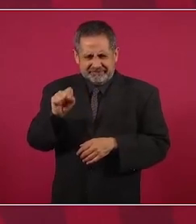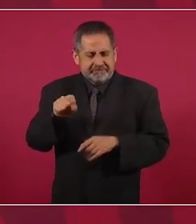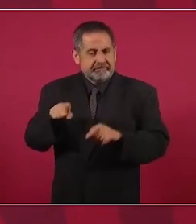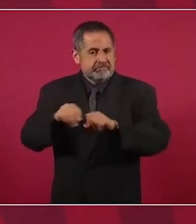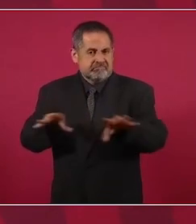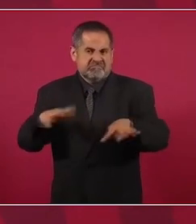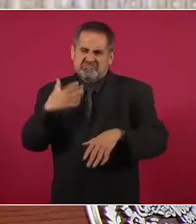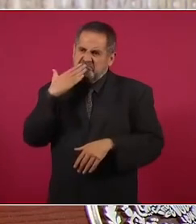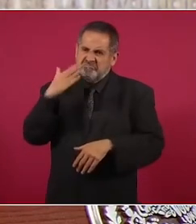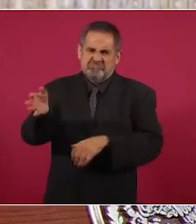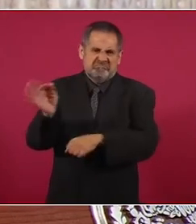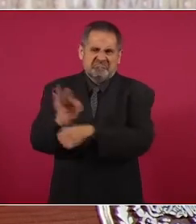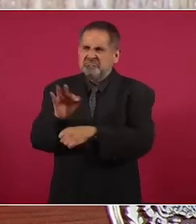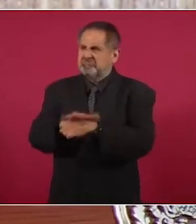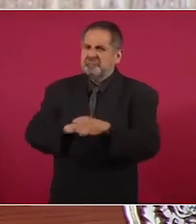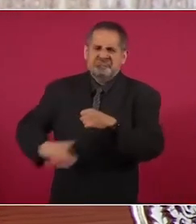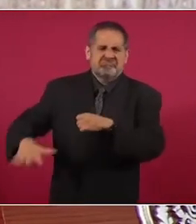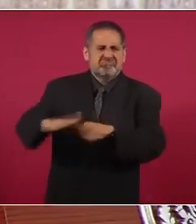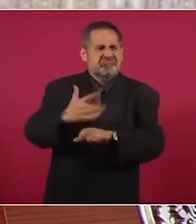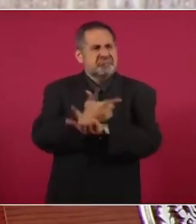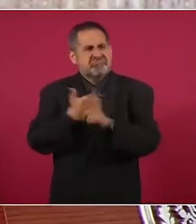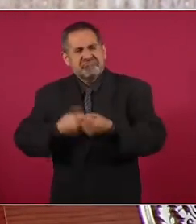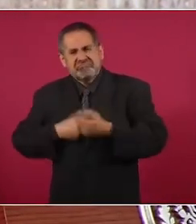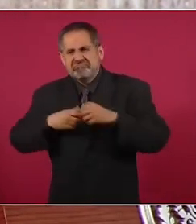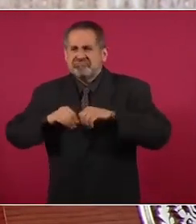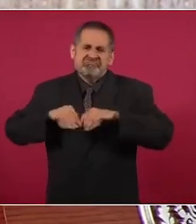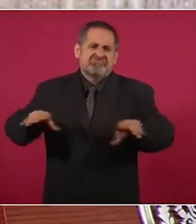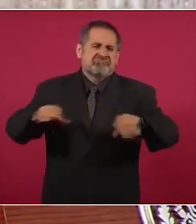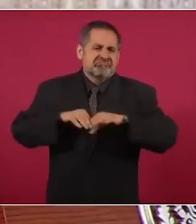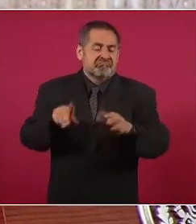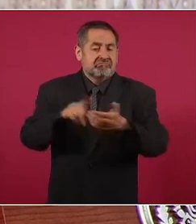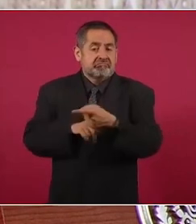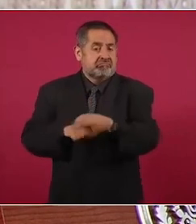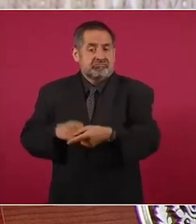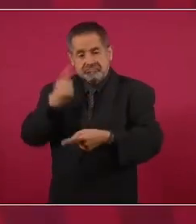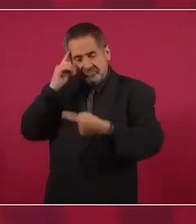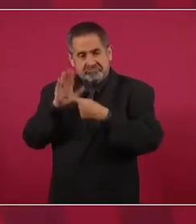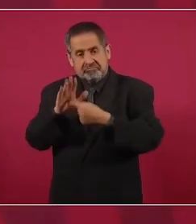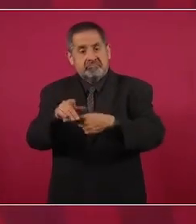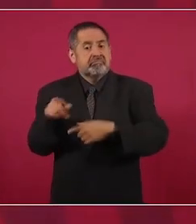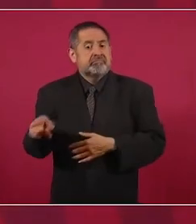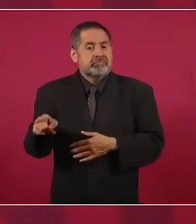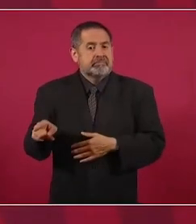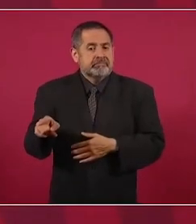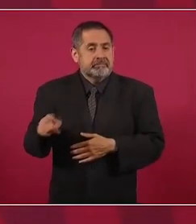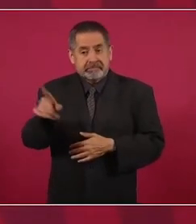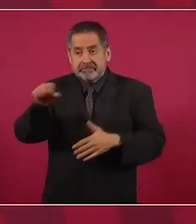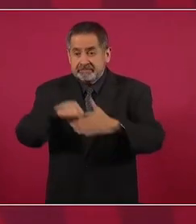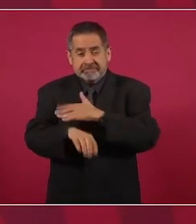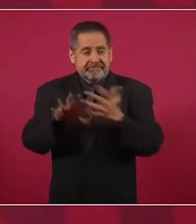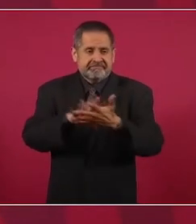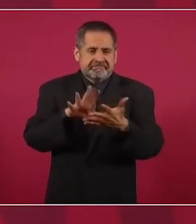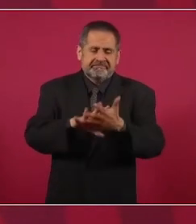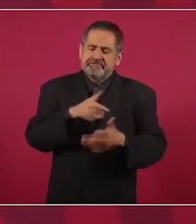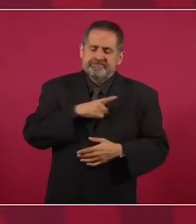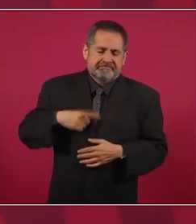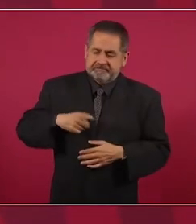de la libertad de expresión, de manifestación. No merece estar en la cárcel.